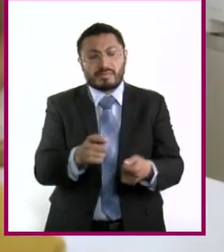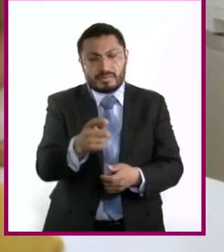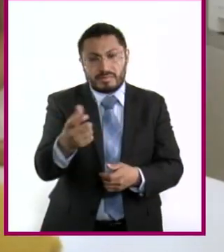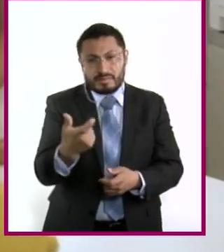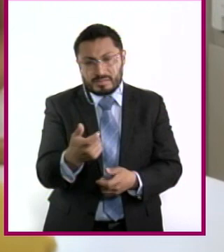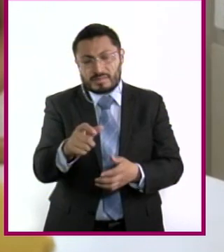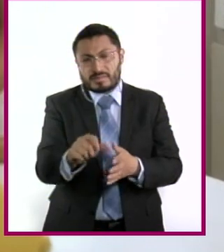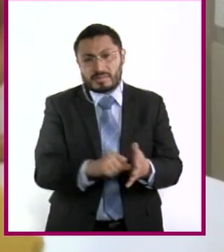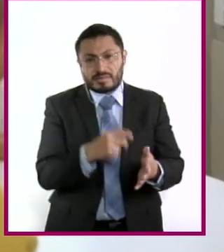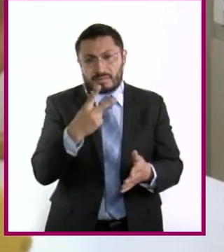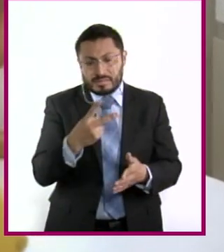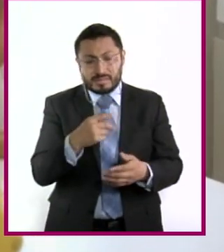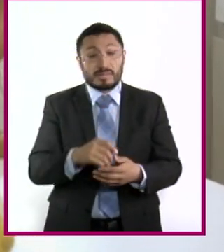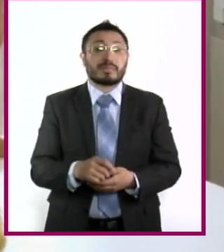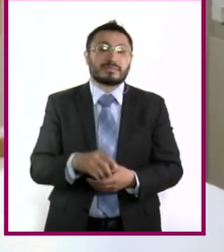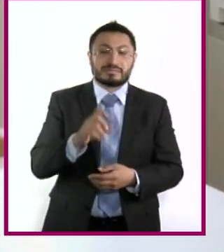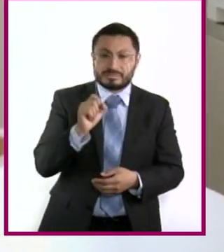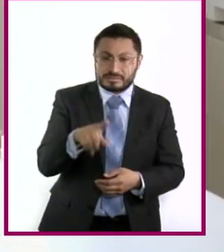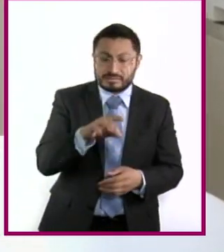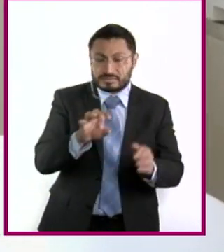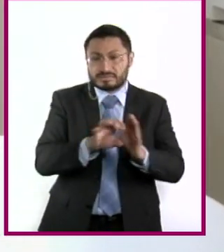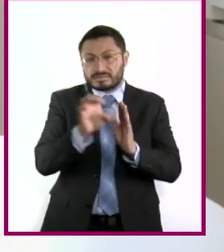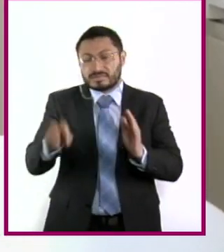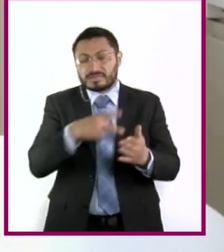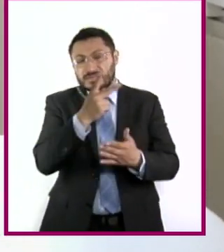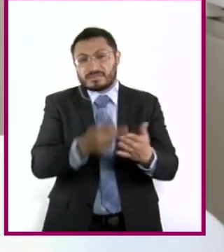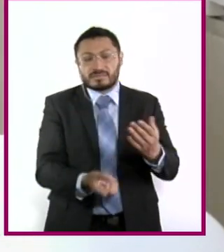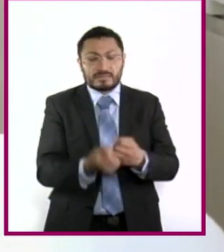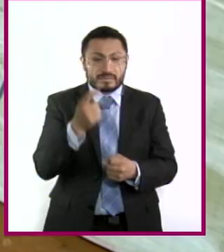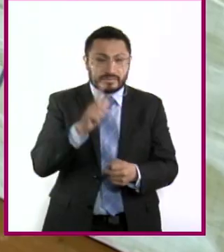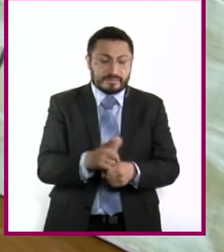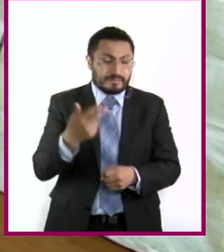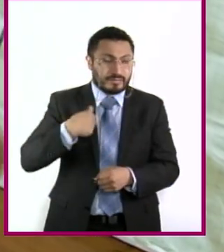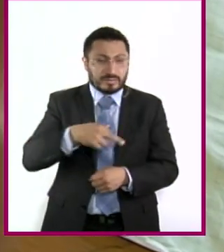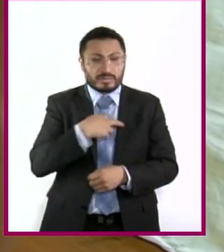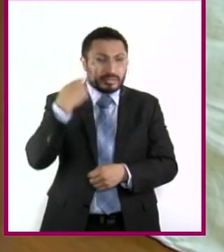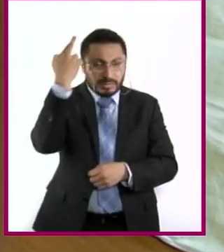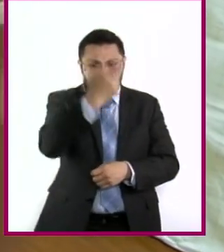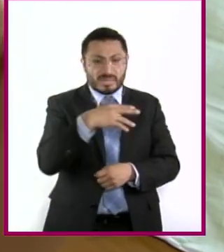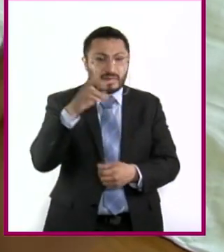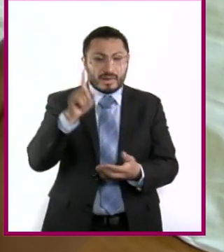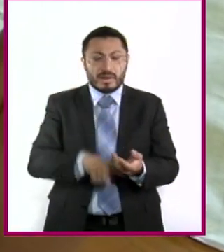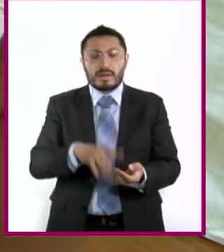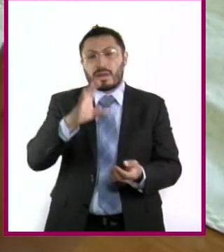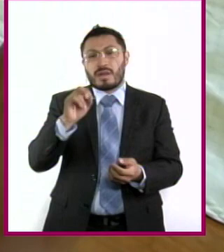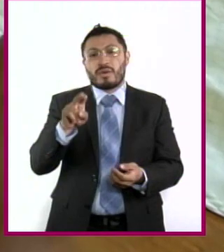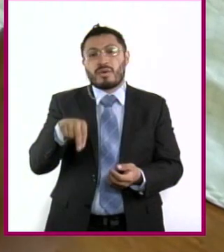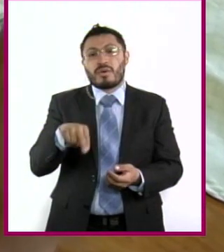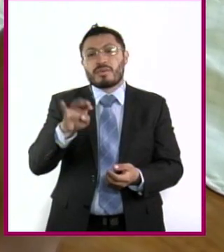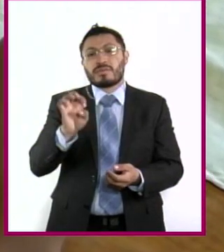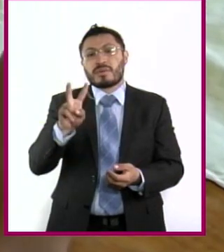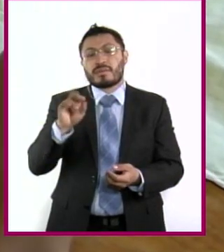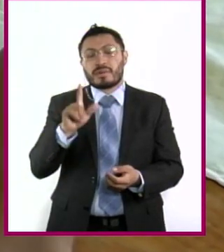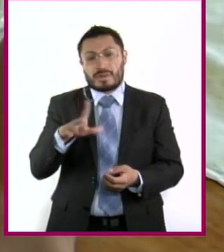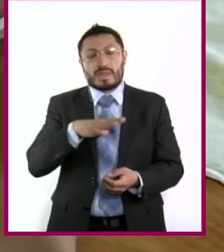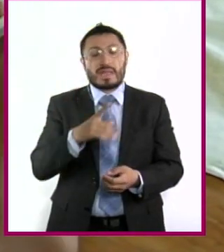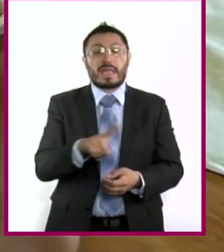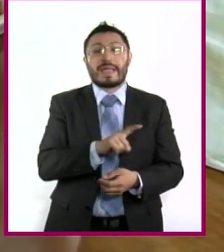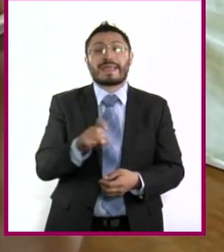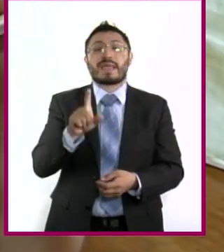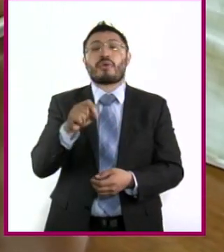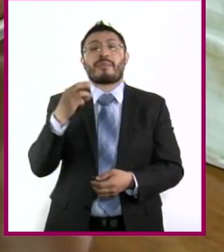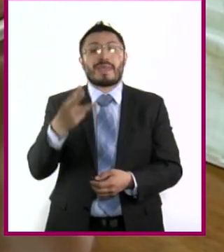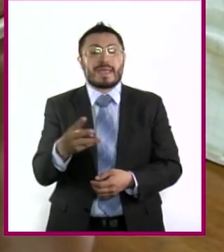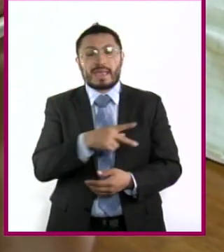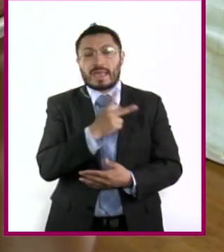ese es otro ejemplo del programa social que evaluamos desde Coneval. En ese sentido, hay 123